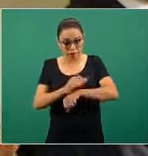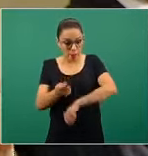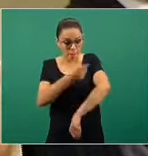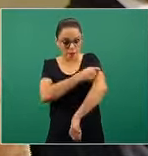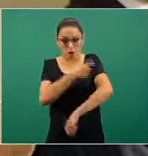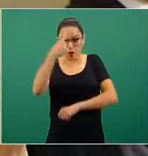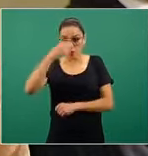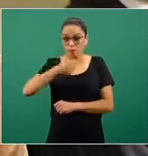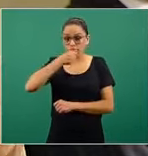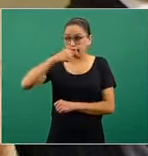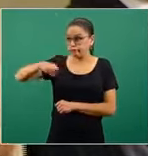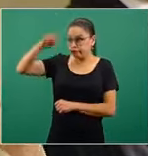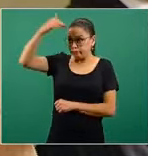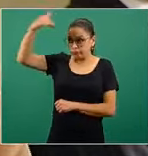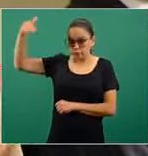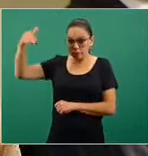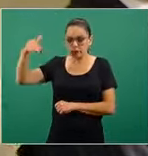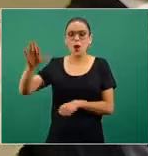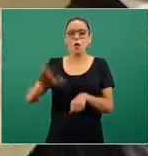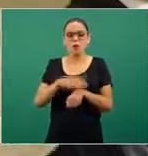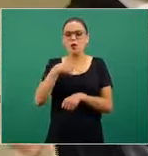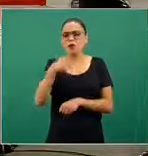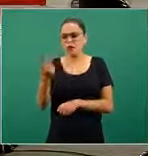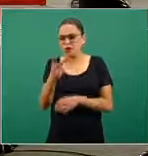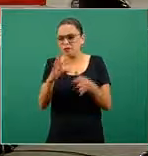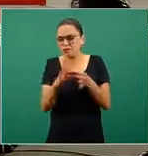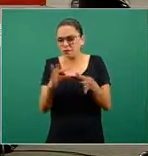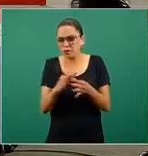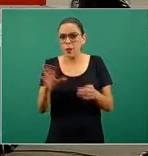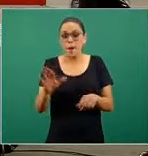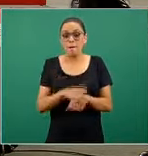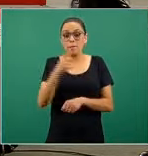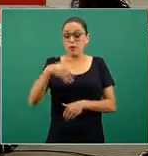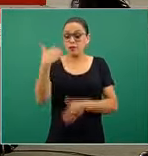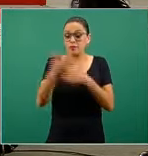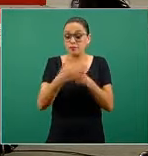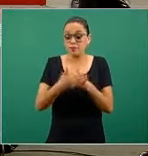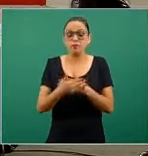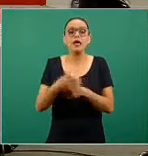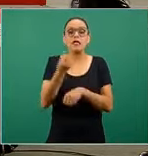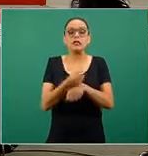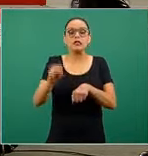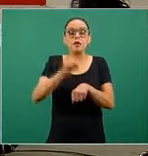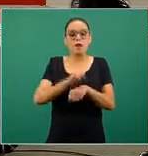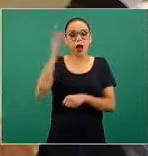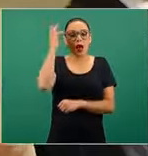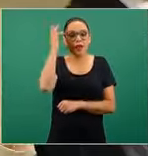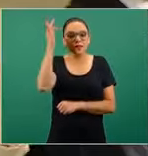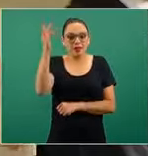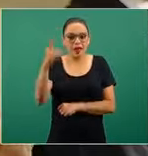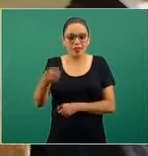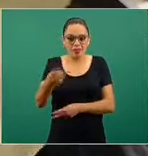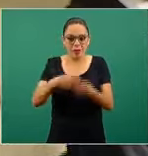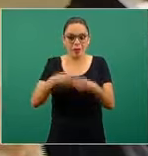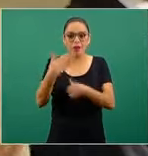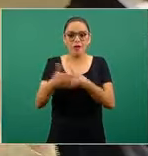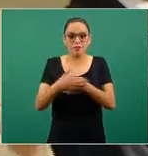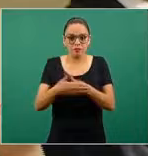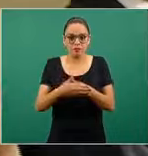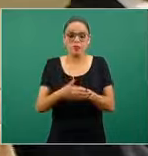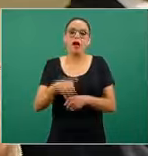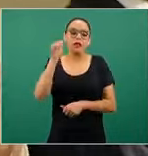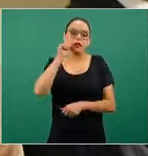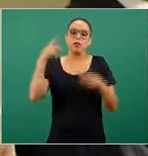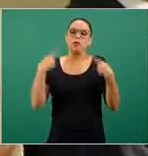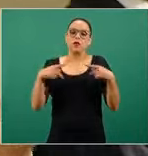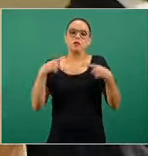Santa, entonces normalmente pues también es un motivo más para que la gente salga, se reúnan con sus padres, con los